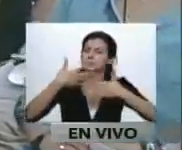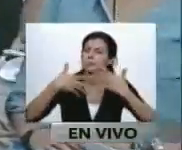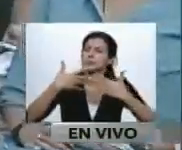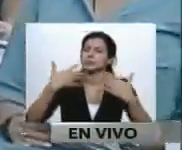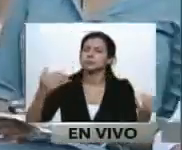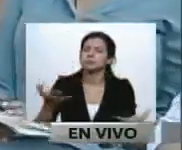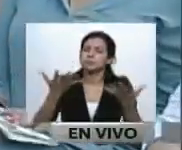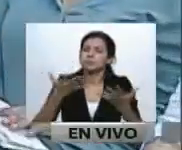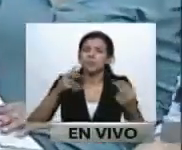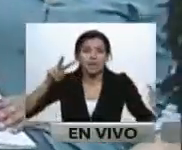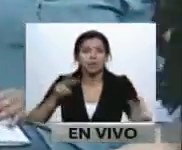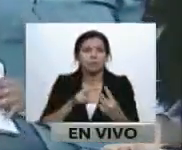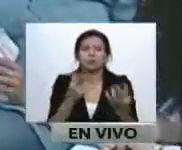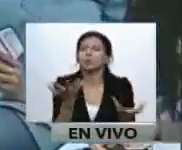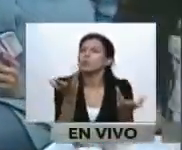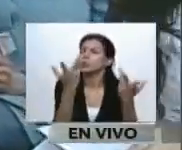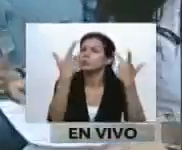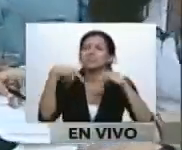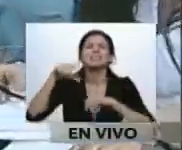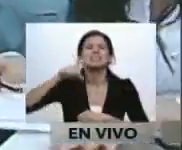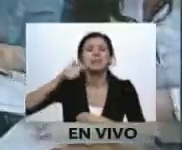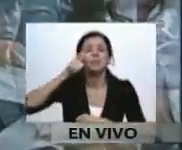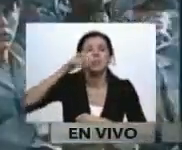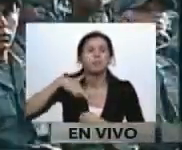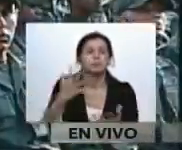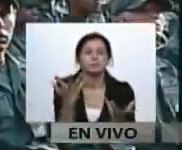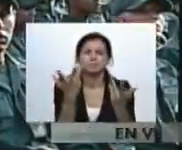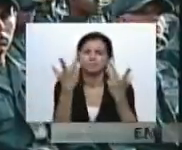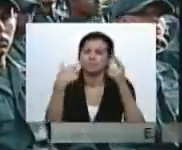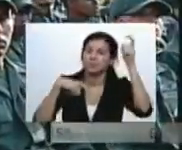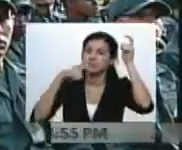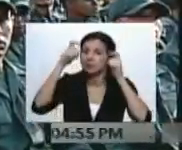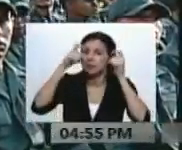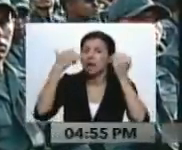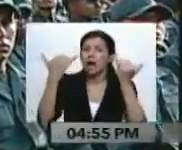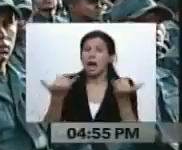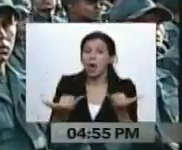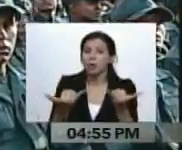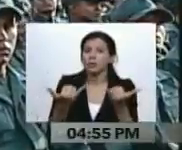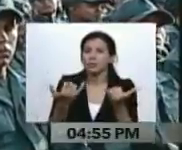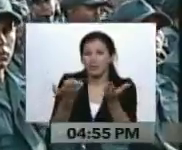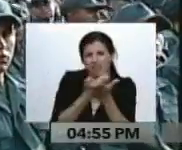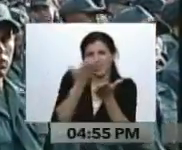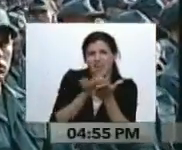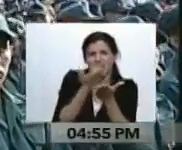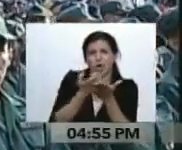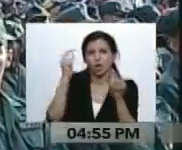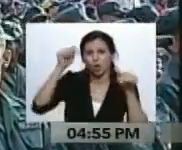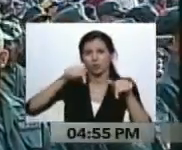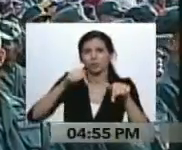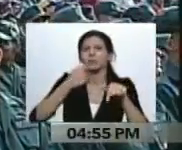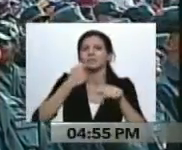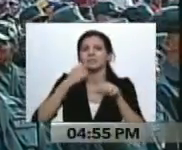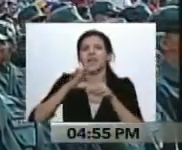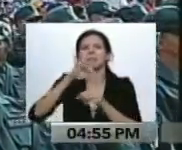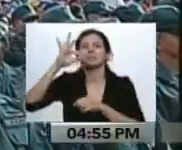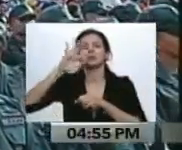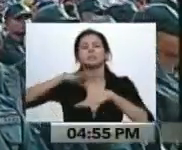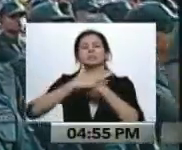encuentros y clamores de su pueblo. El Evangelio de hoy nos va a decir, el Espíritu del Señor está sobre